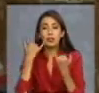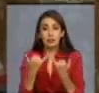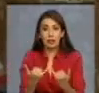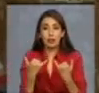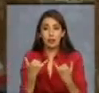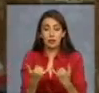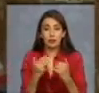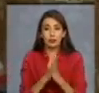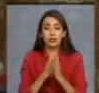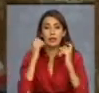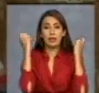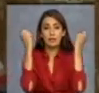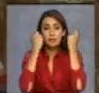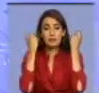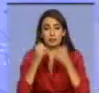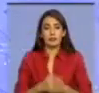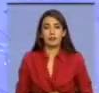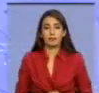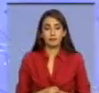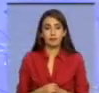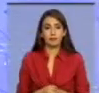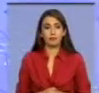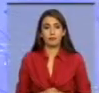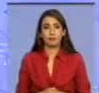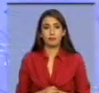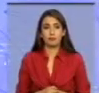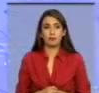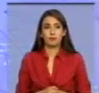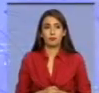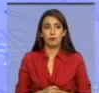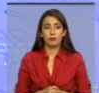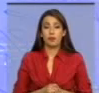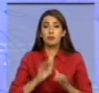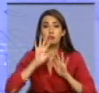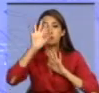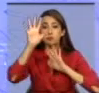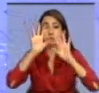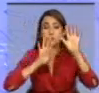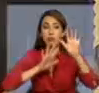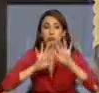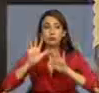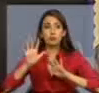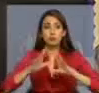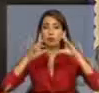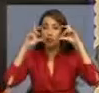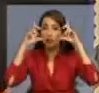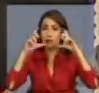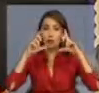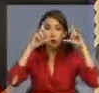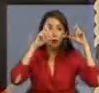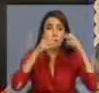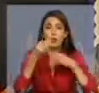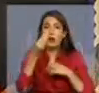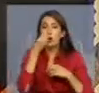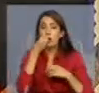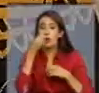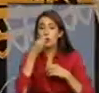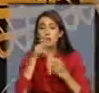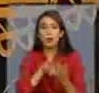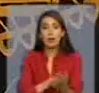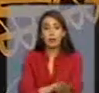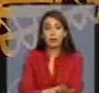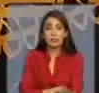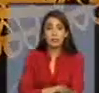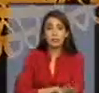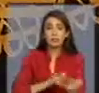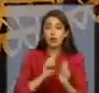y de la fiesta. Y a través de una exposición fotográfica y un conversatorio sobre la gastronomía típica y los ritos